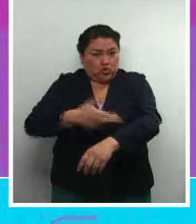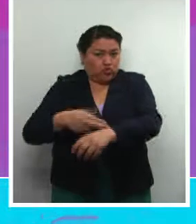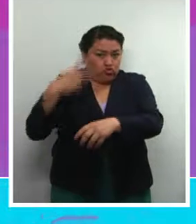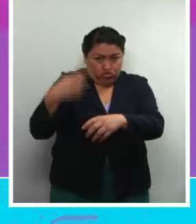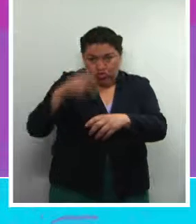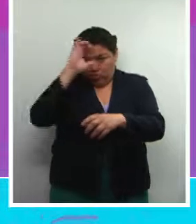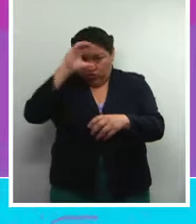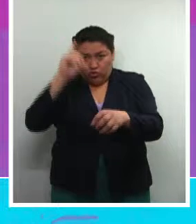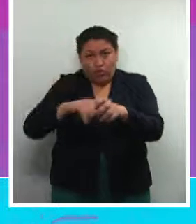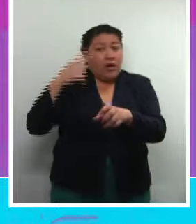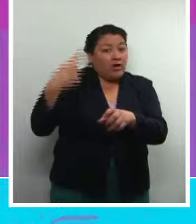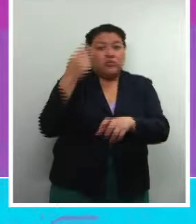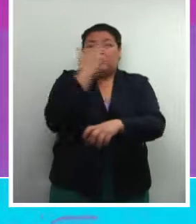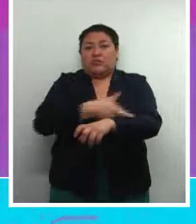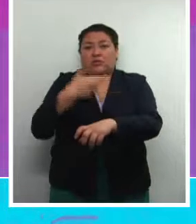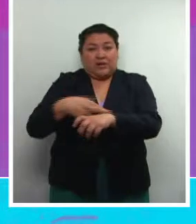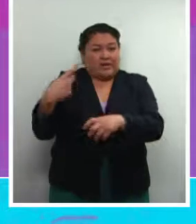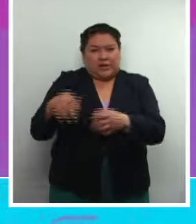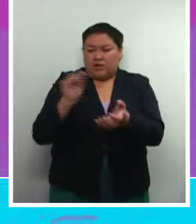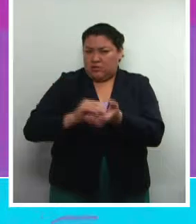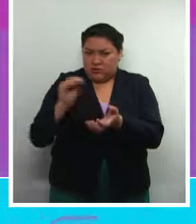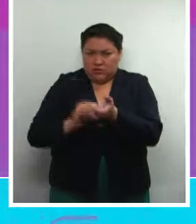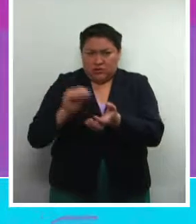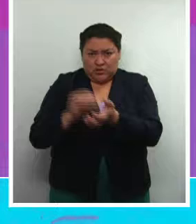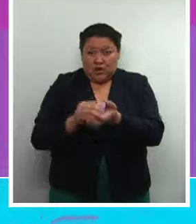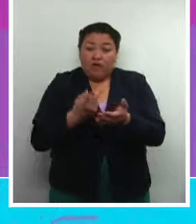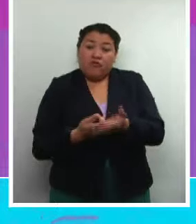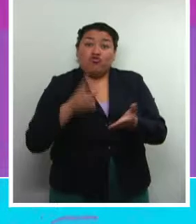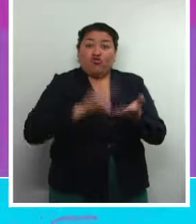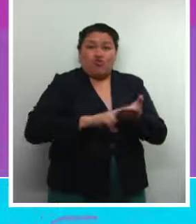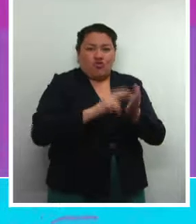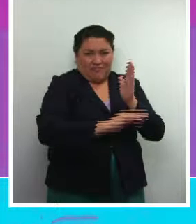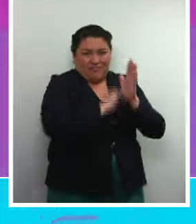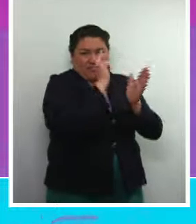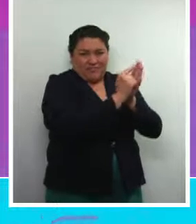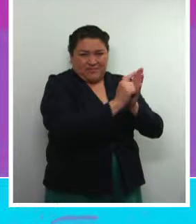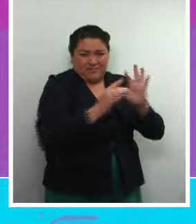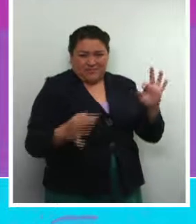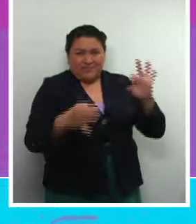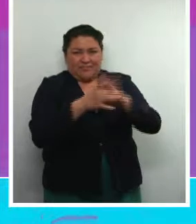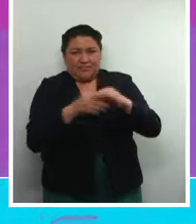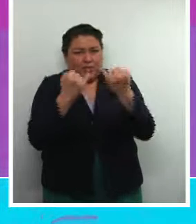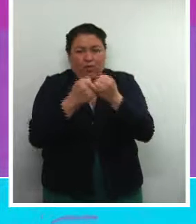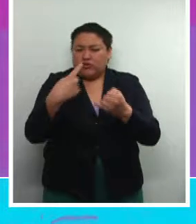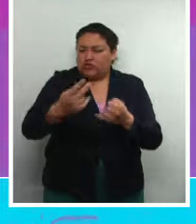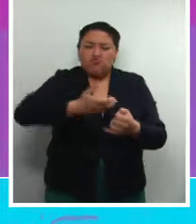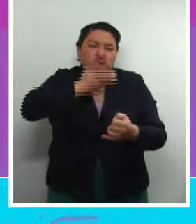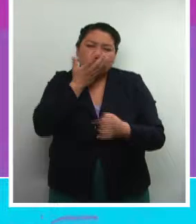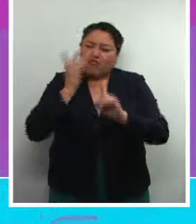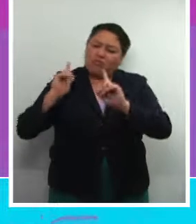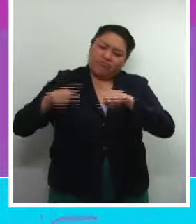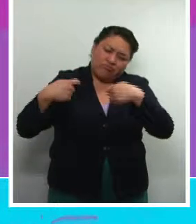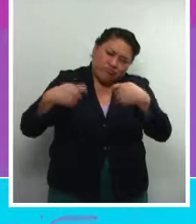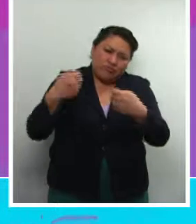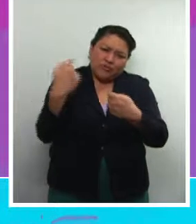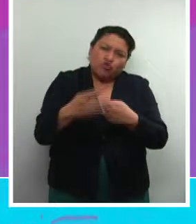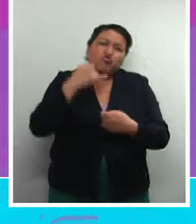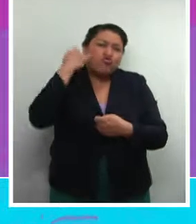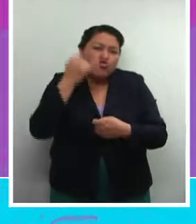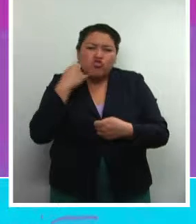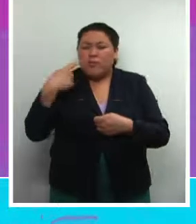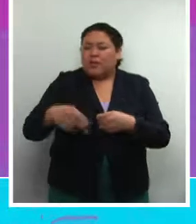culturales y políticas y los sistemas normativos propios, su tradición histórica y